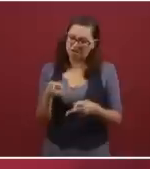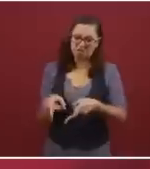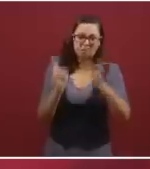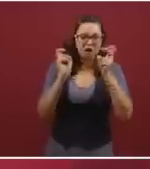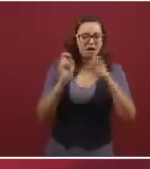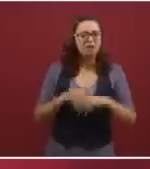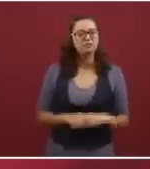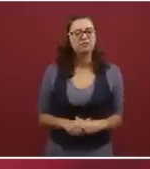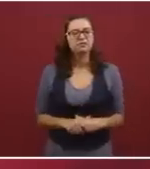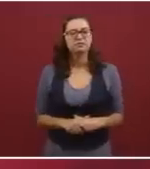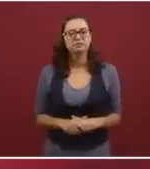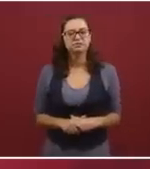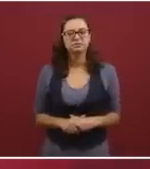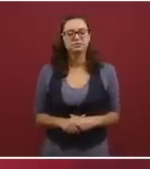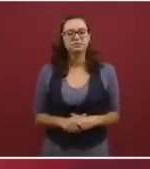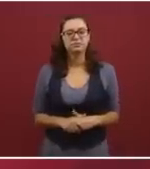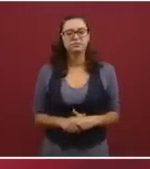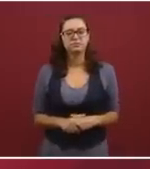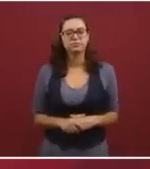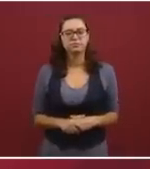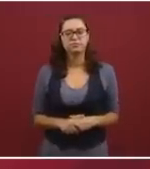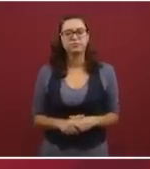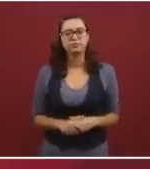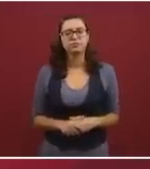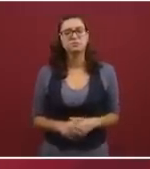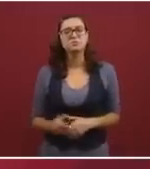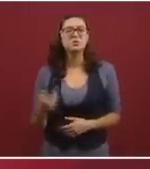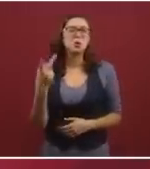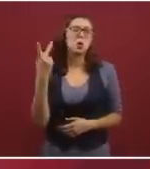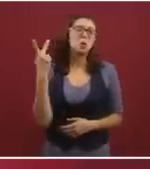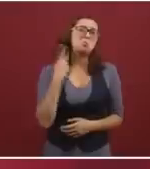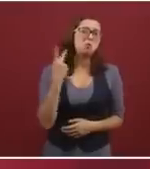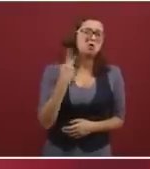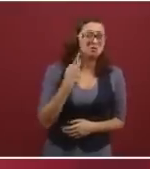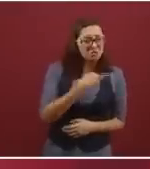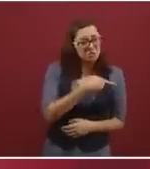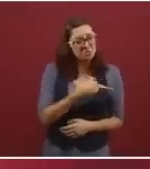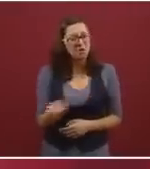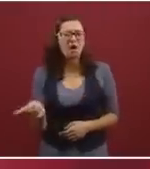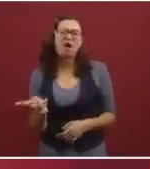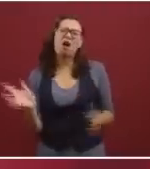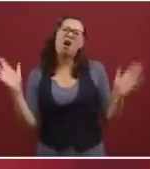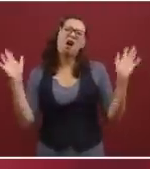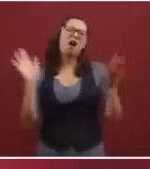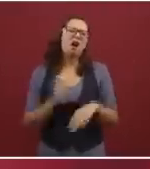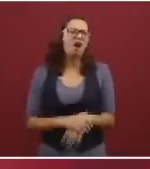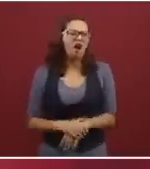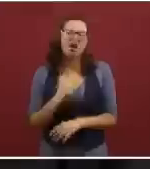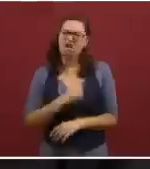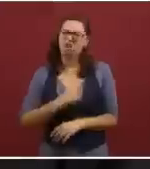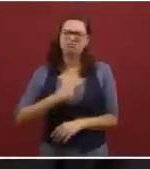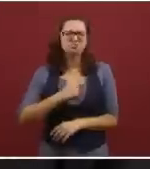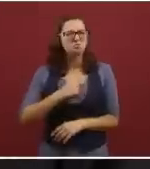Acuérdense de que político pobre, pobre político.